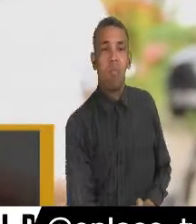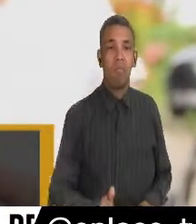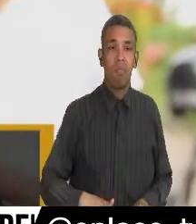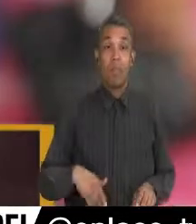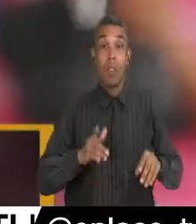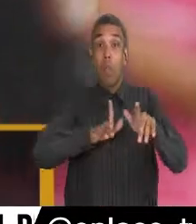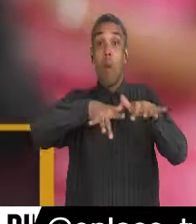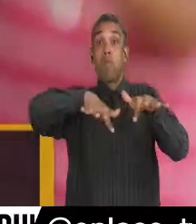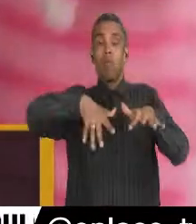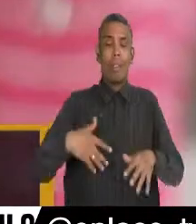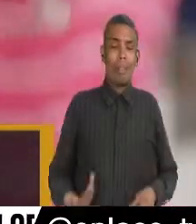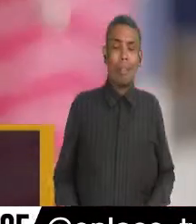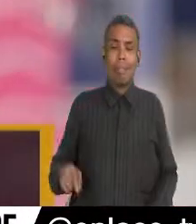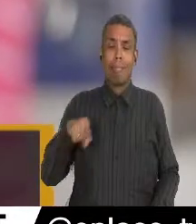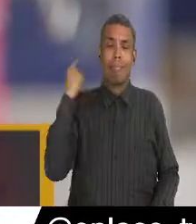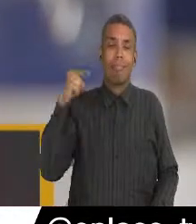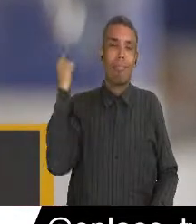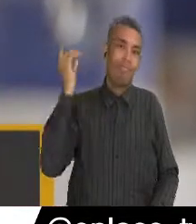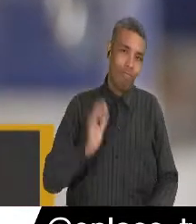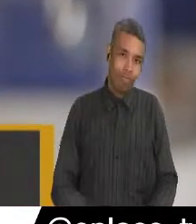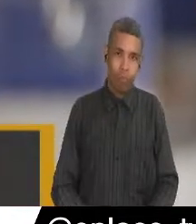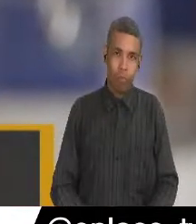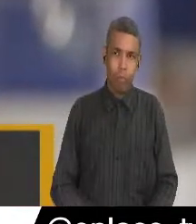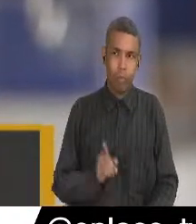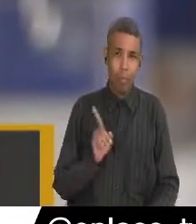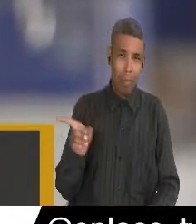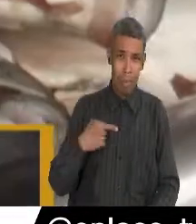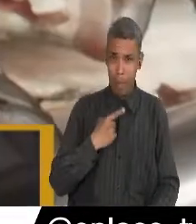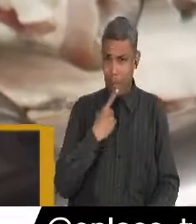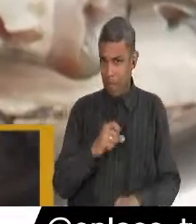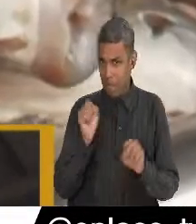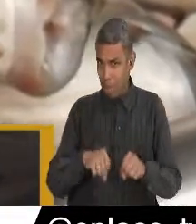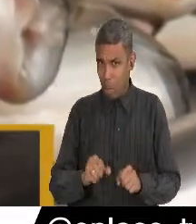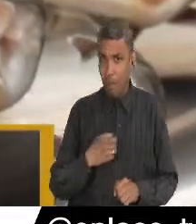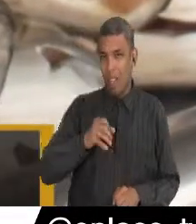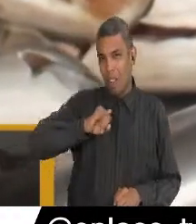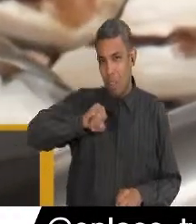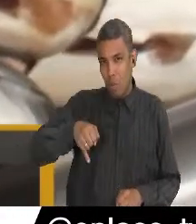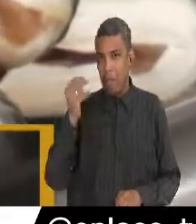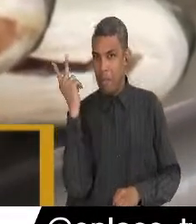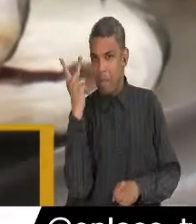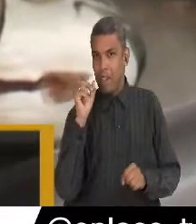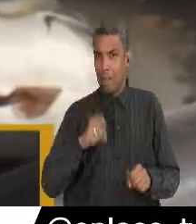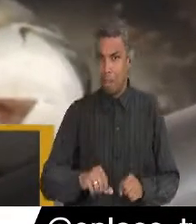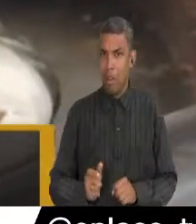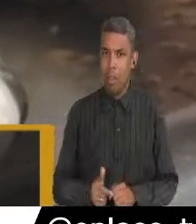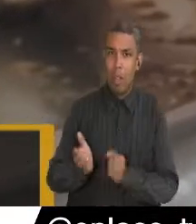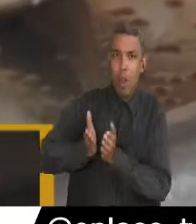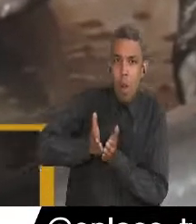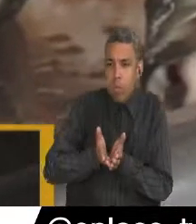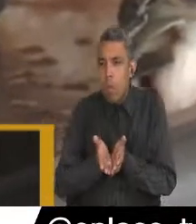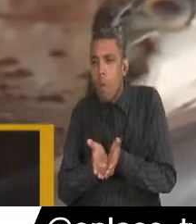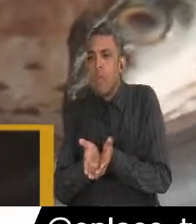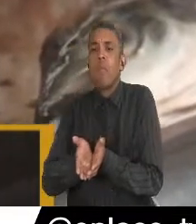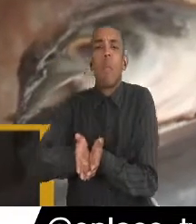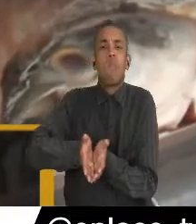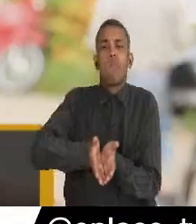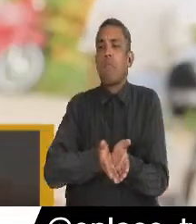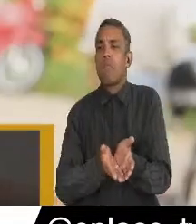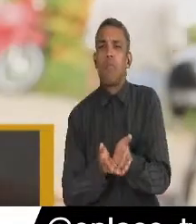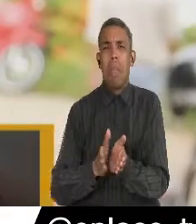un buen bocachico. Sin embargo, el comerciante es optimista que los pescadores puedan aparecer jueves y viernes santo con una buena cantidad de bocachico, como también de bagre y